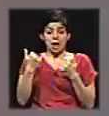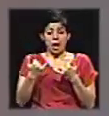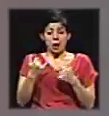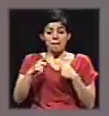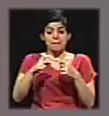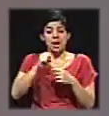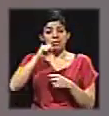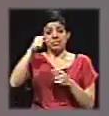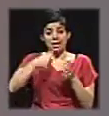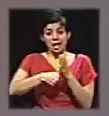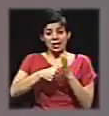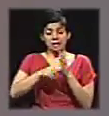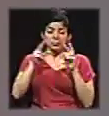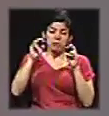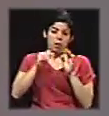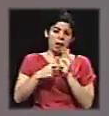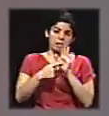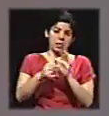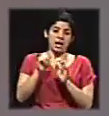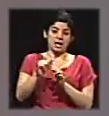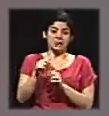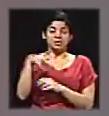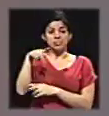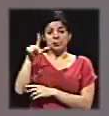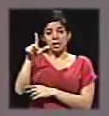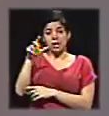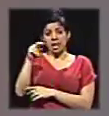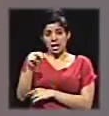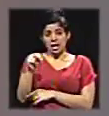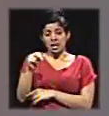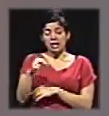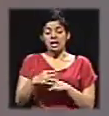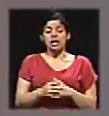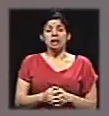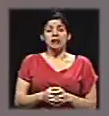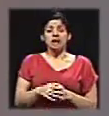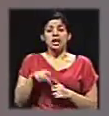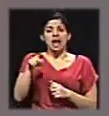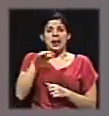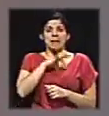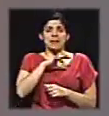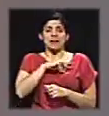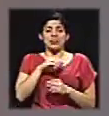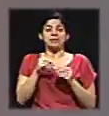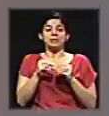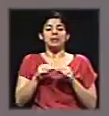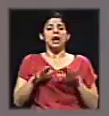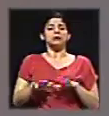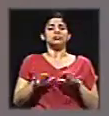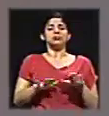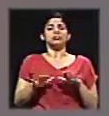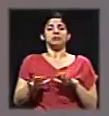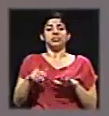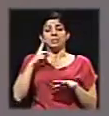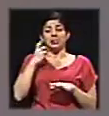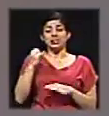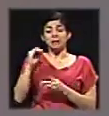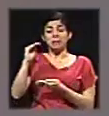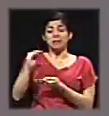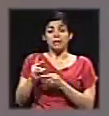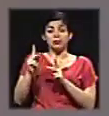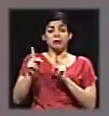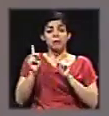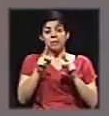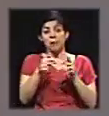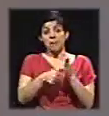ganar las elecciones, para ponerlo de esa manera, que es Liberación Nacional, pues le conviene estar más quieto, porque uh-huh, entre menos gente vaya a votar,